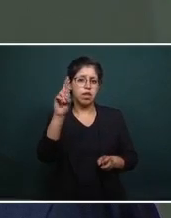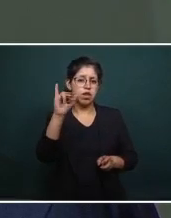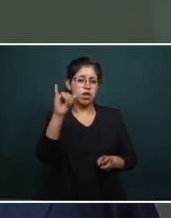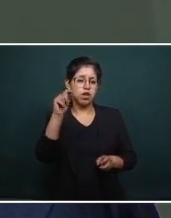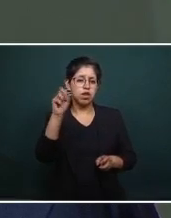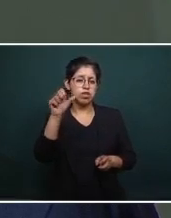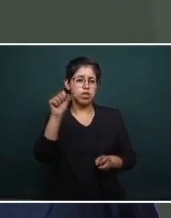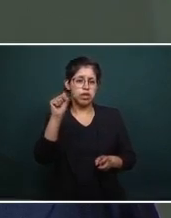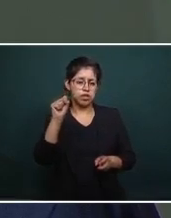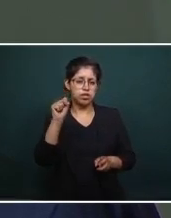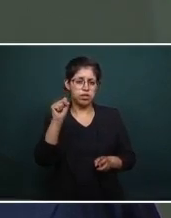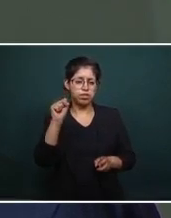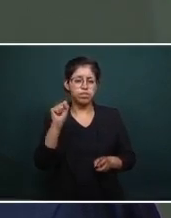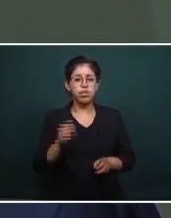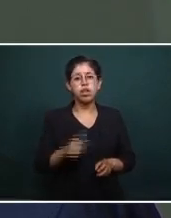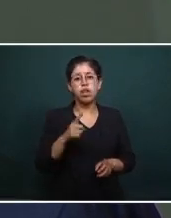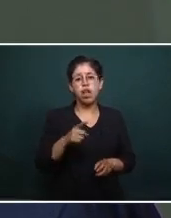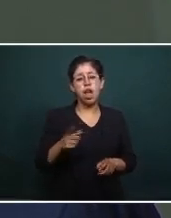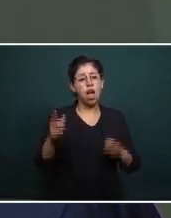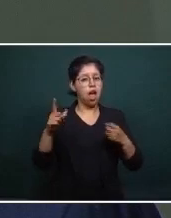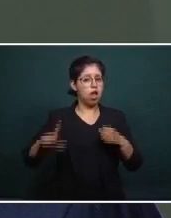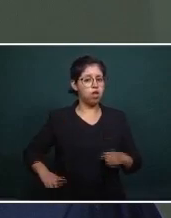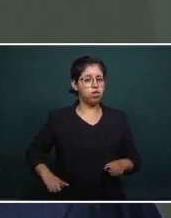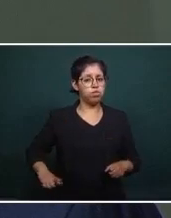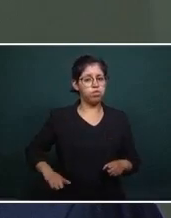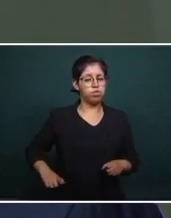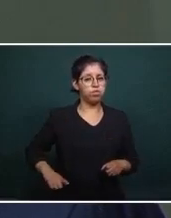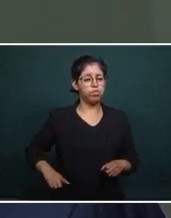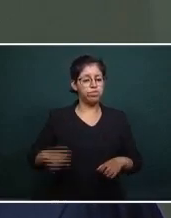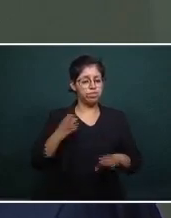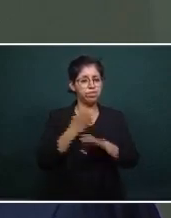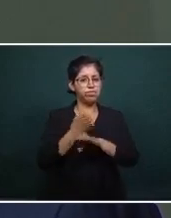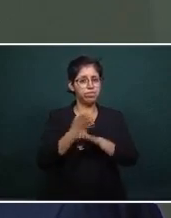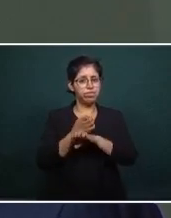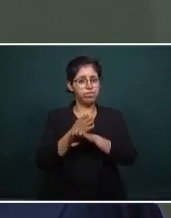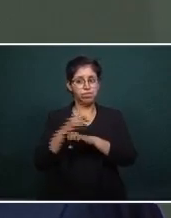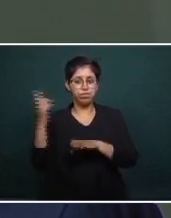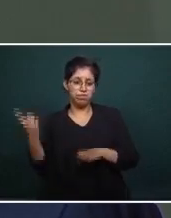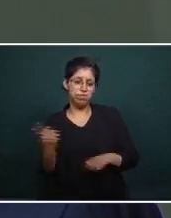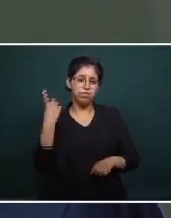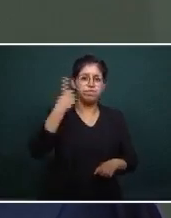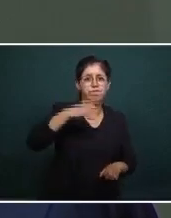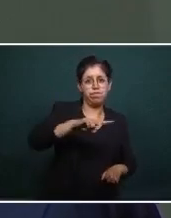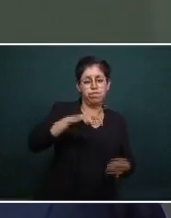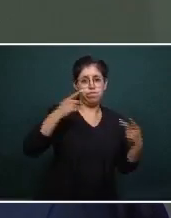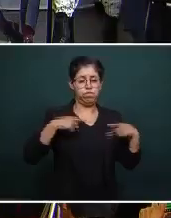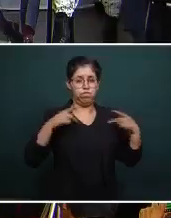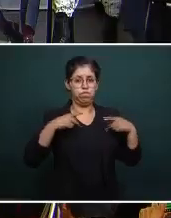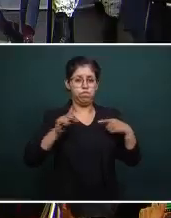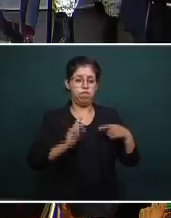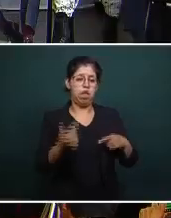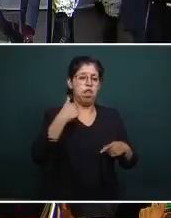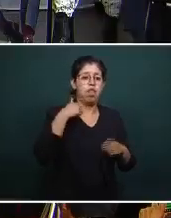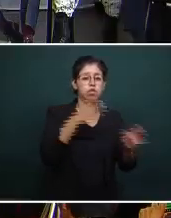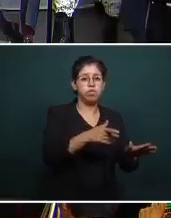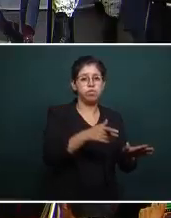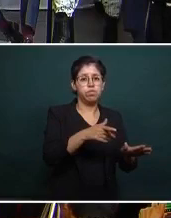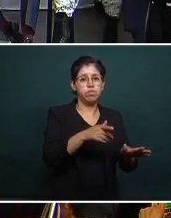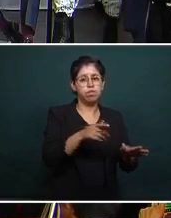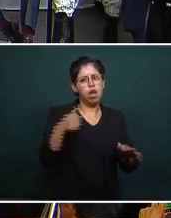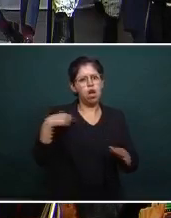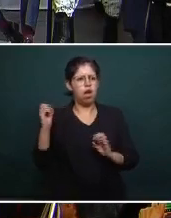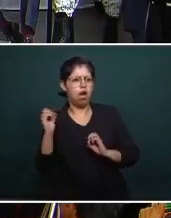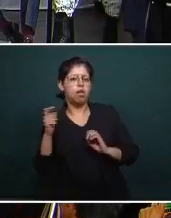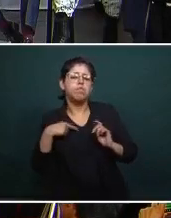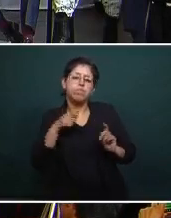al gobierno de Estados Unidos para que actúe